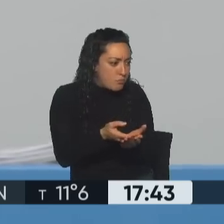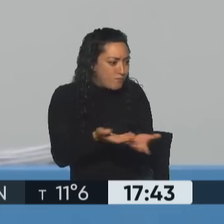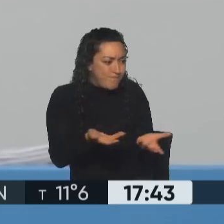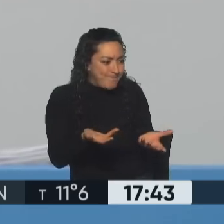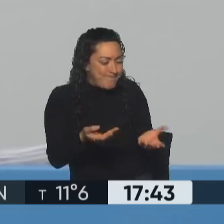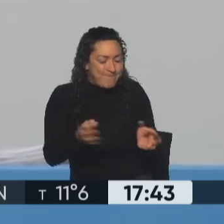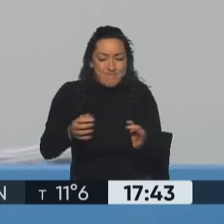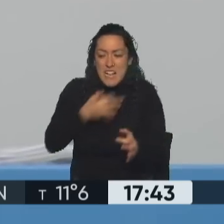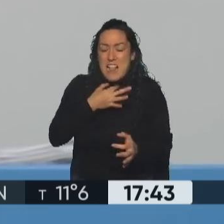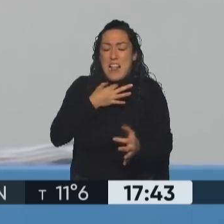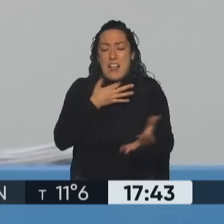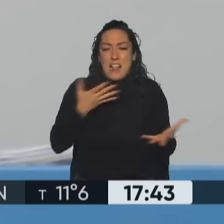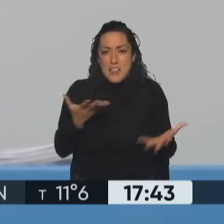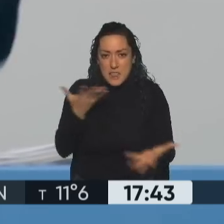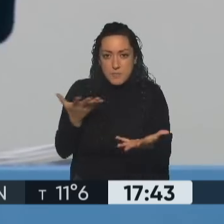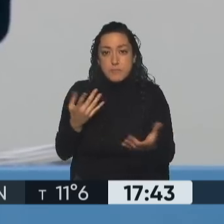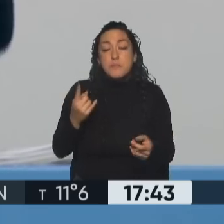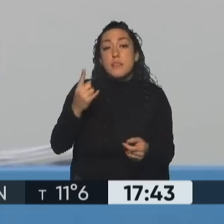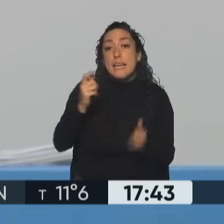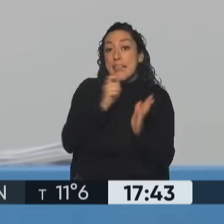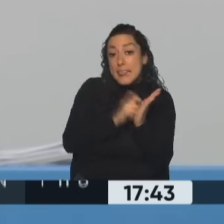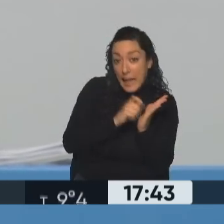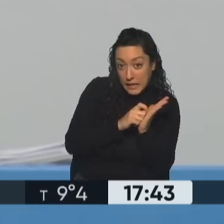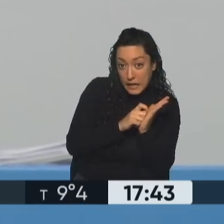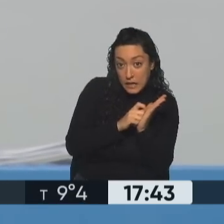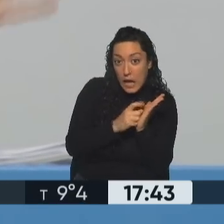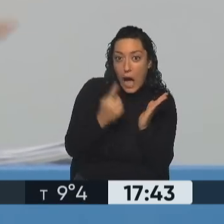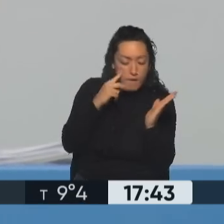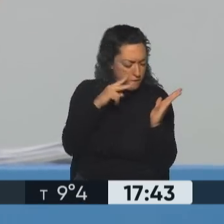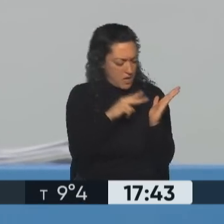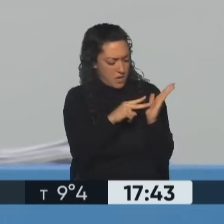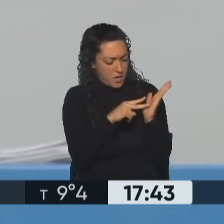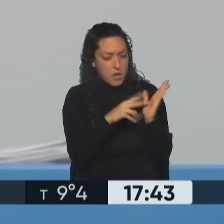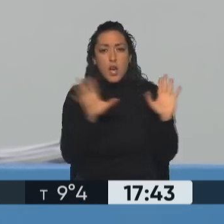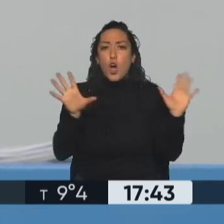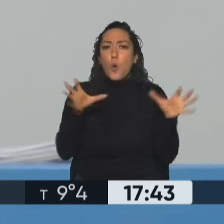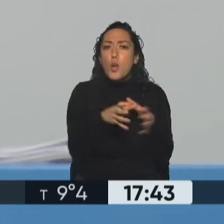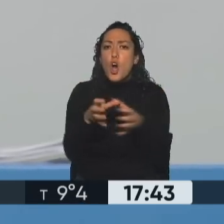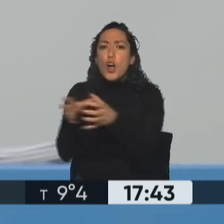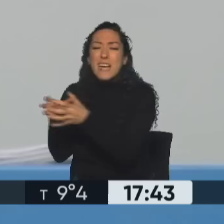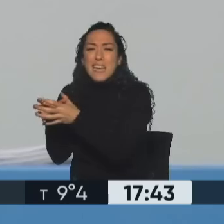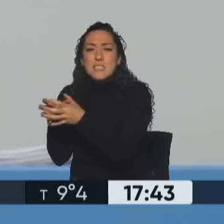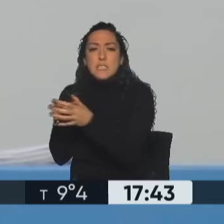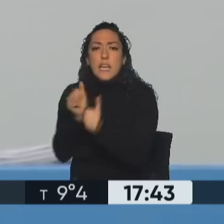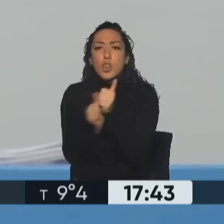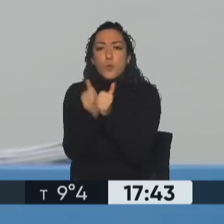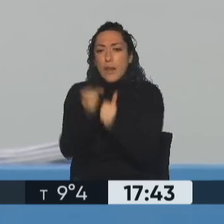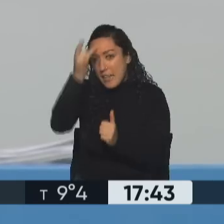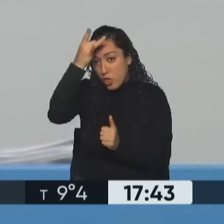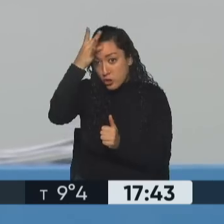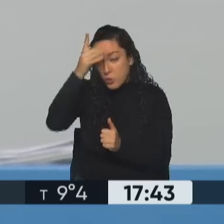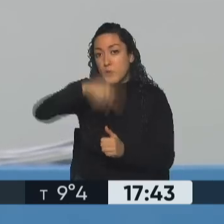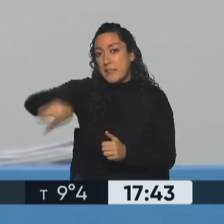mirar en el INDEC, los 12 bloques industriales que mide el INDEC, ustedes saben que para